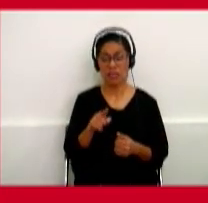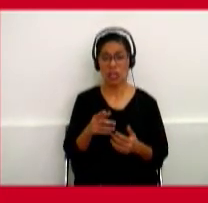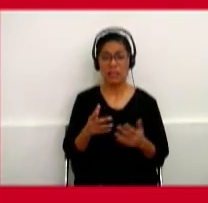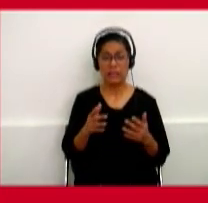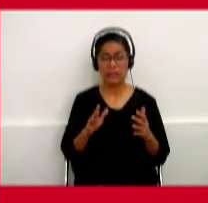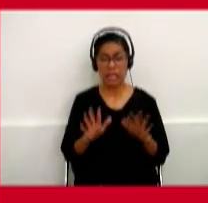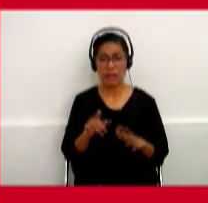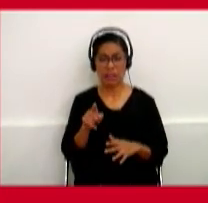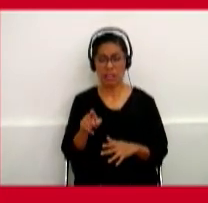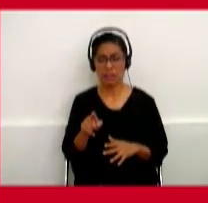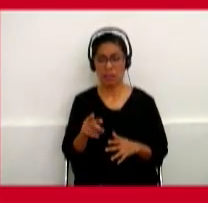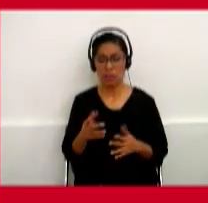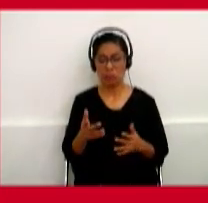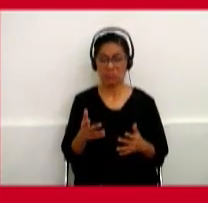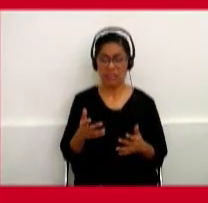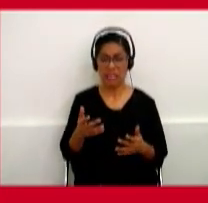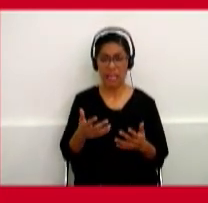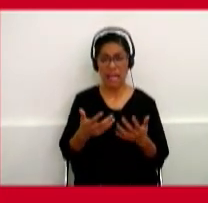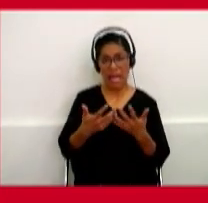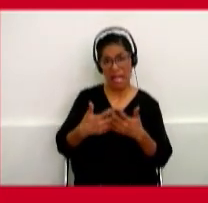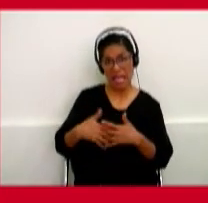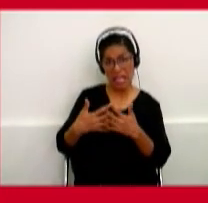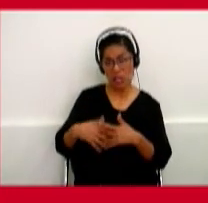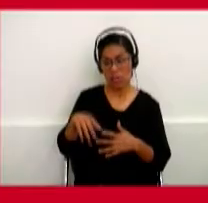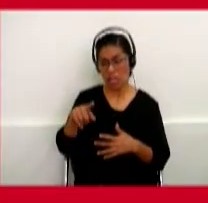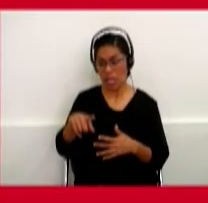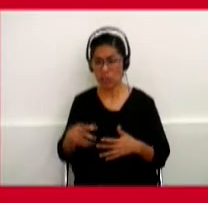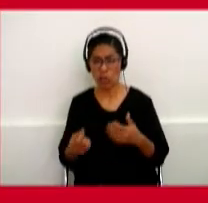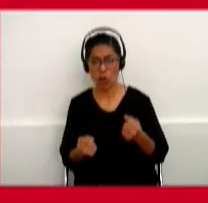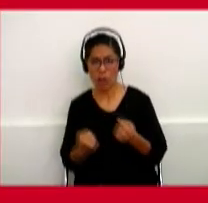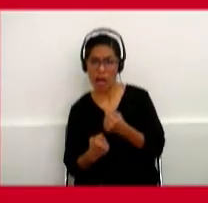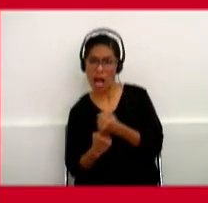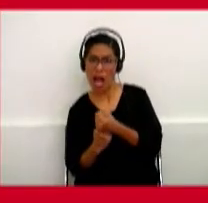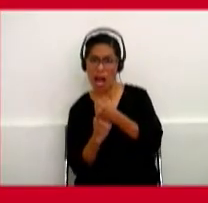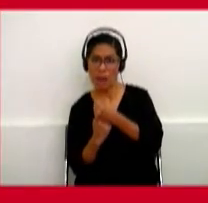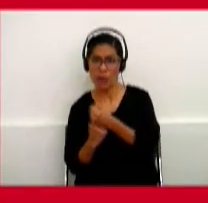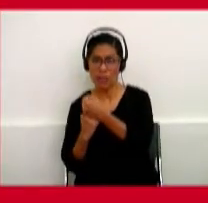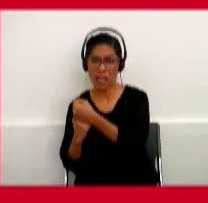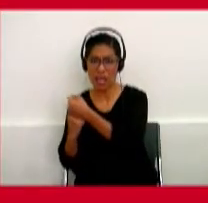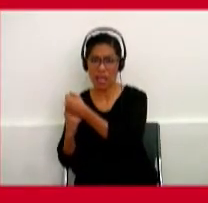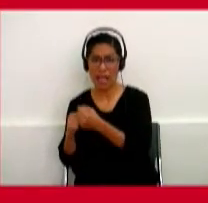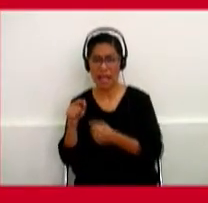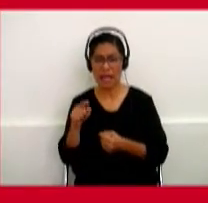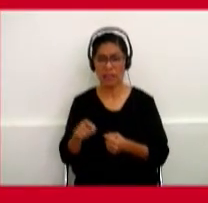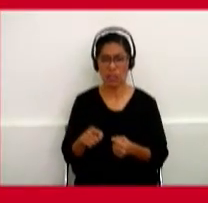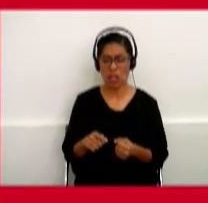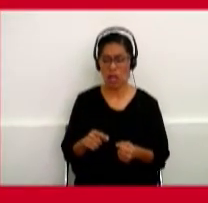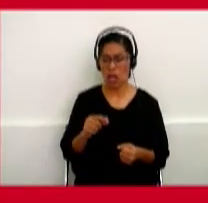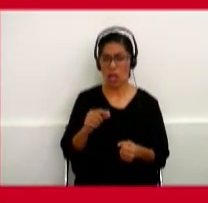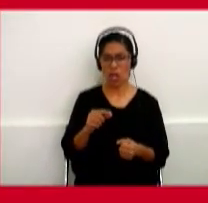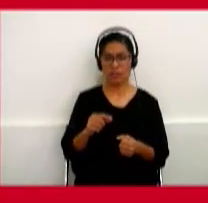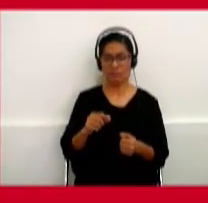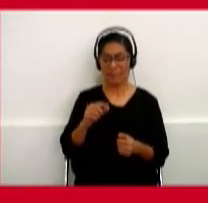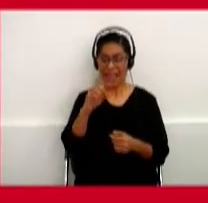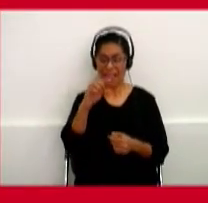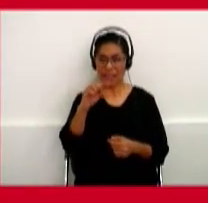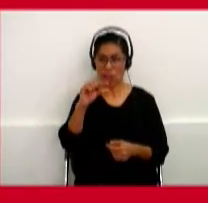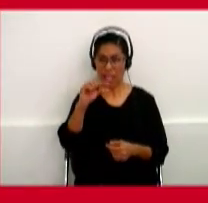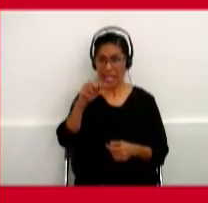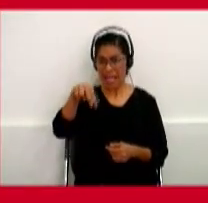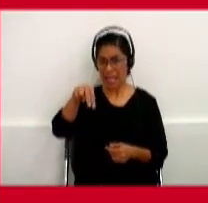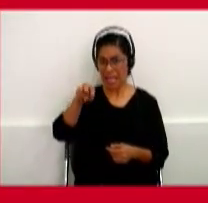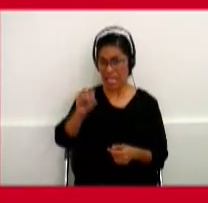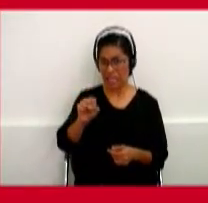son bastante comunes en la industria hoy, apalancar datos de acelerómetros, datos GNS y cómo esta